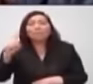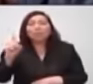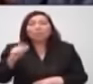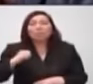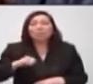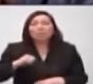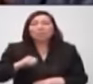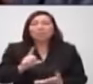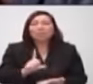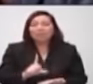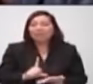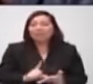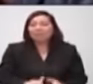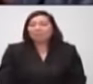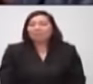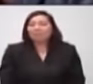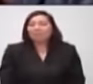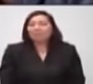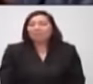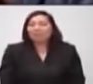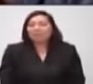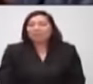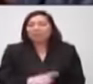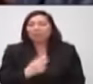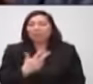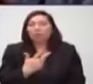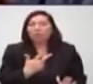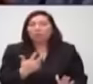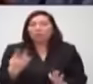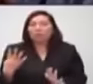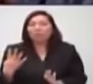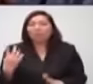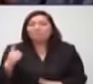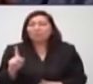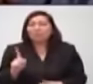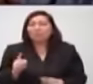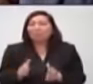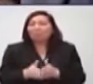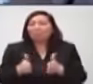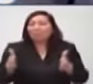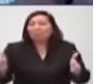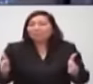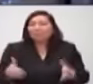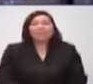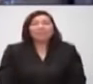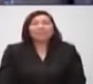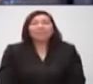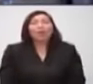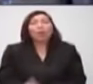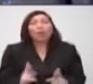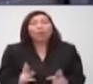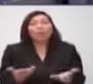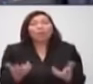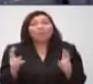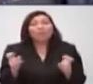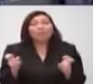la Municipalidad Provincial Metropolitana de Lima reciba 189 millones. Hay una brecha inmensa. Ojalá que no sea un